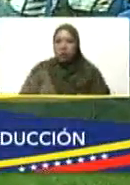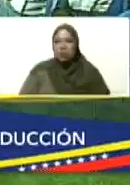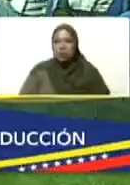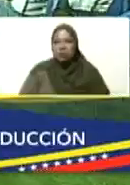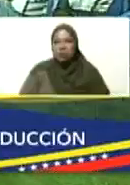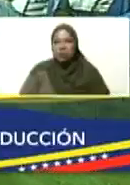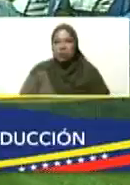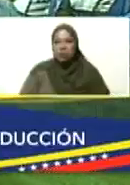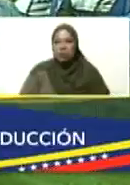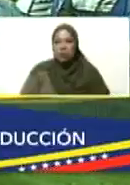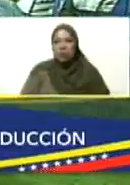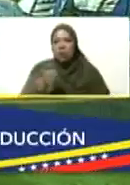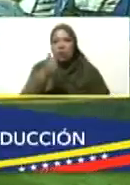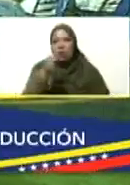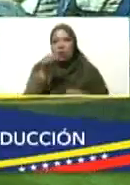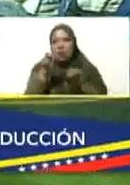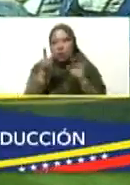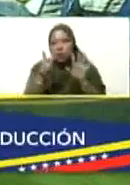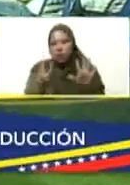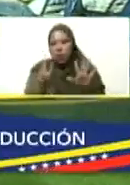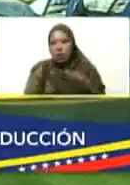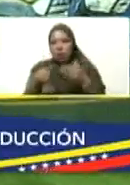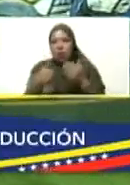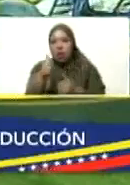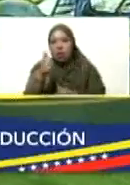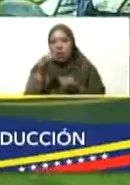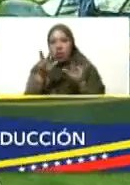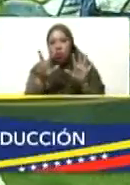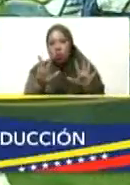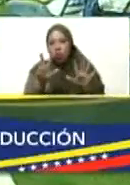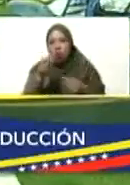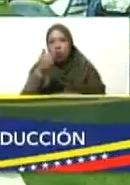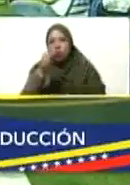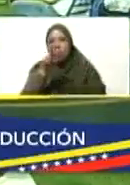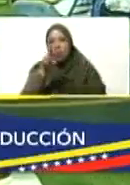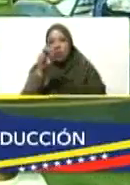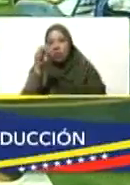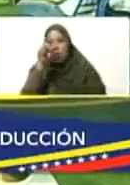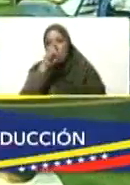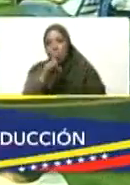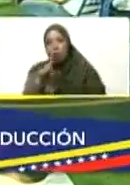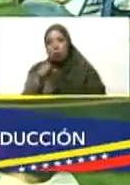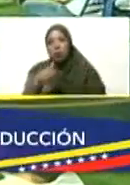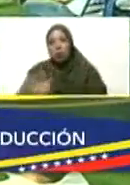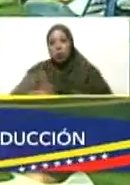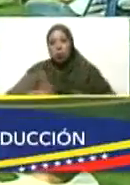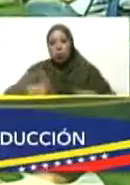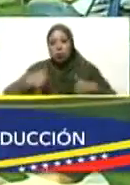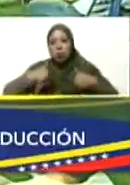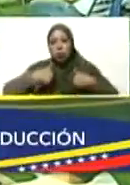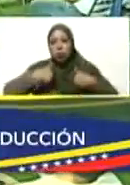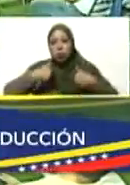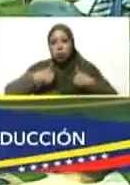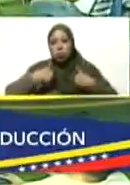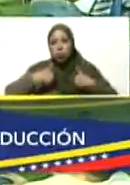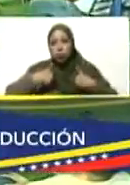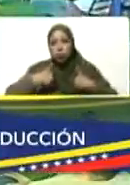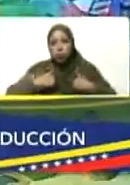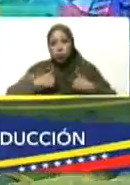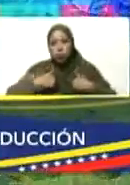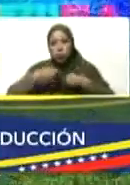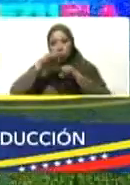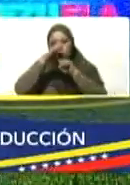Los años 17, 18, 19, 20, 21, fuimos sometidos a